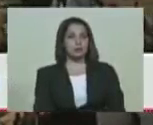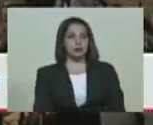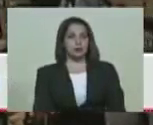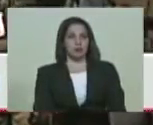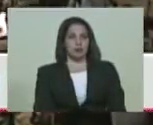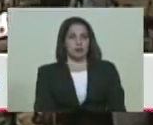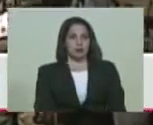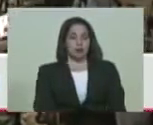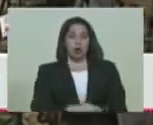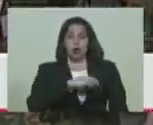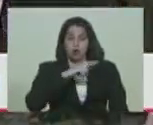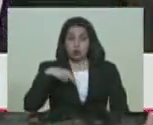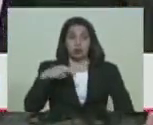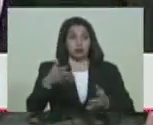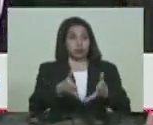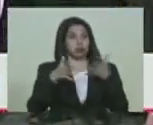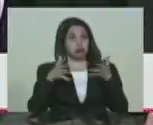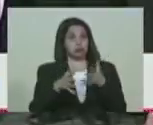Nosotros estamos ganando,